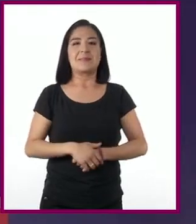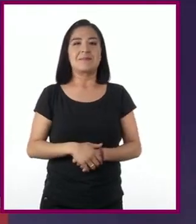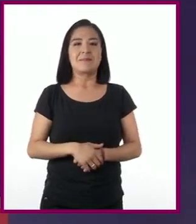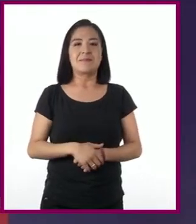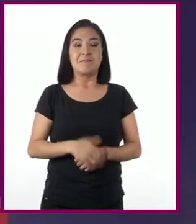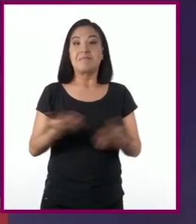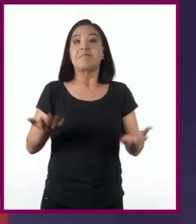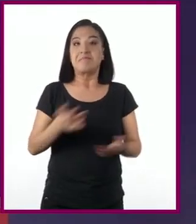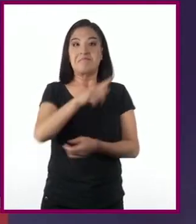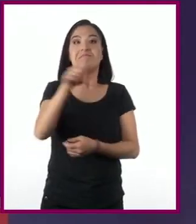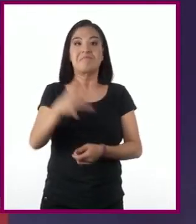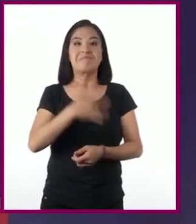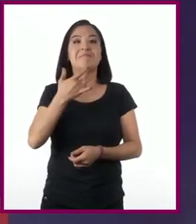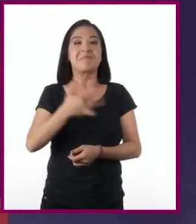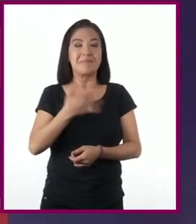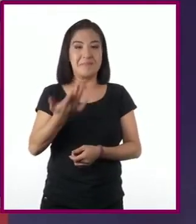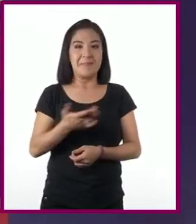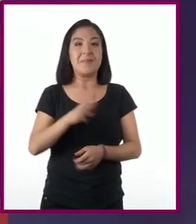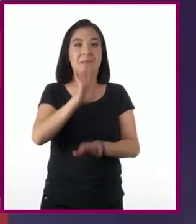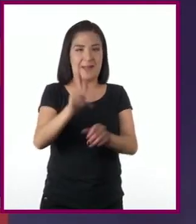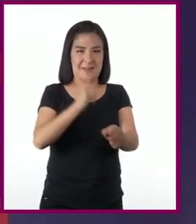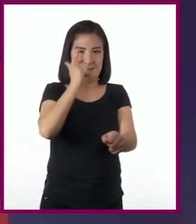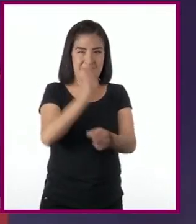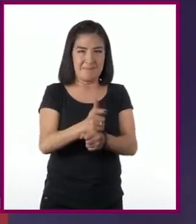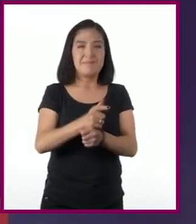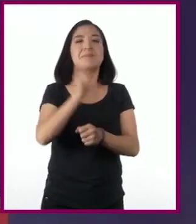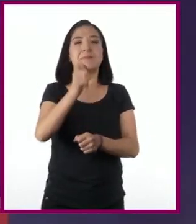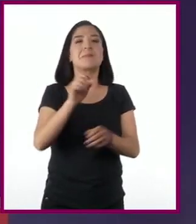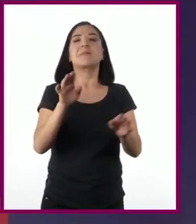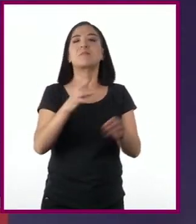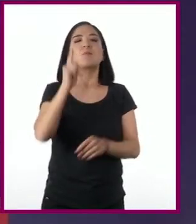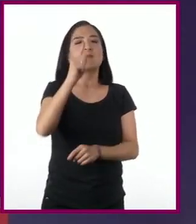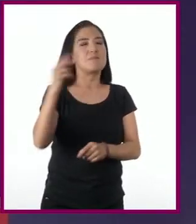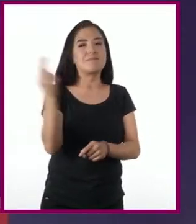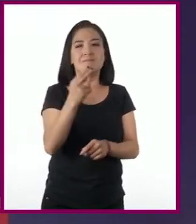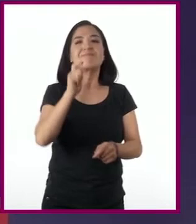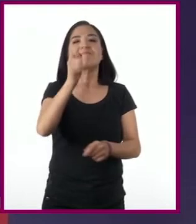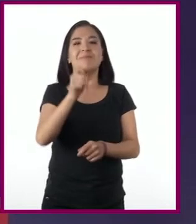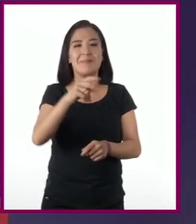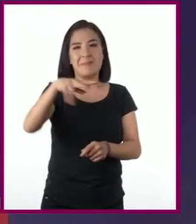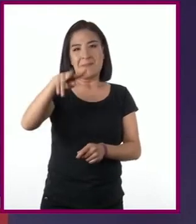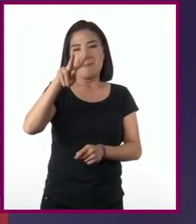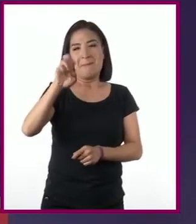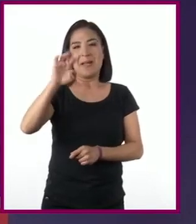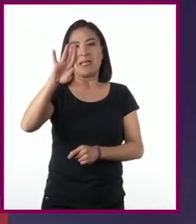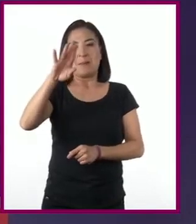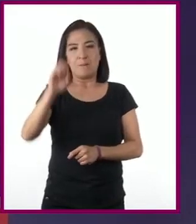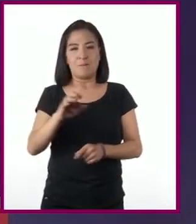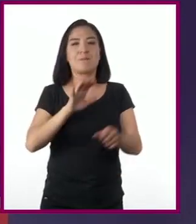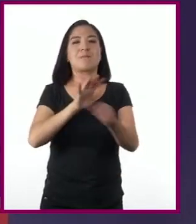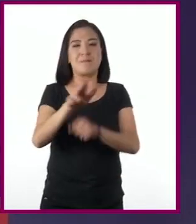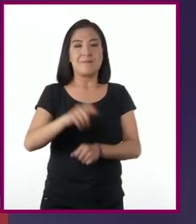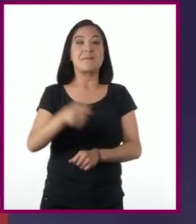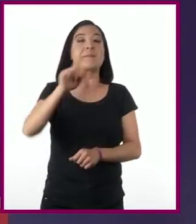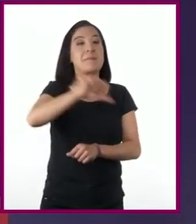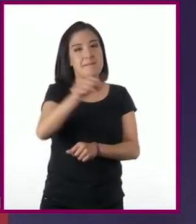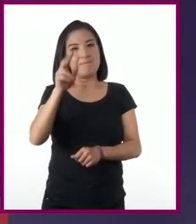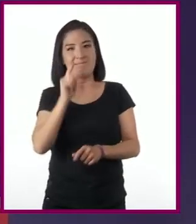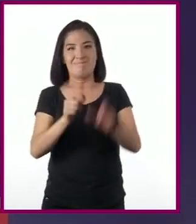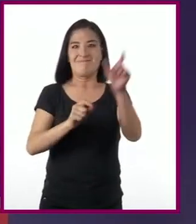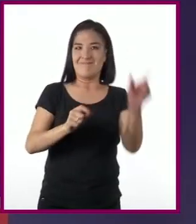¿Cómo les fue? Como se dieron cuenta, aquí solo fue necesario un verbo conjugado. Sigamos con el siguiente